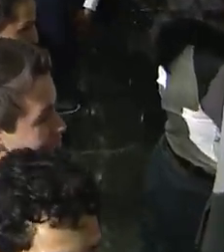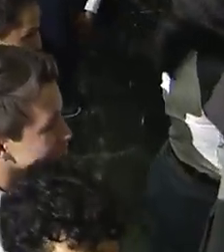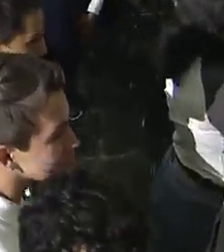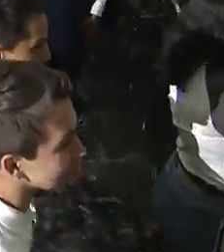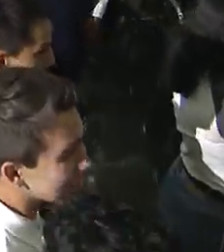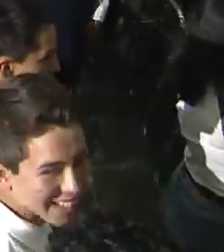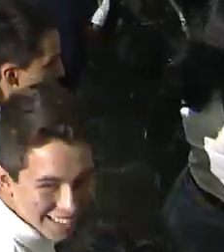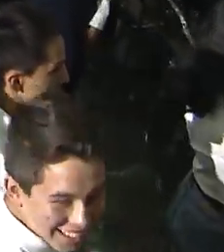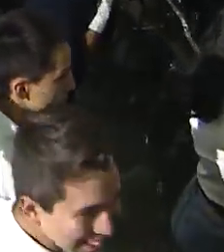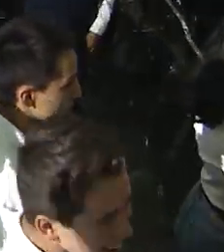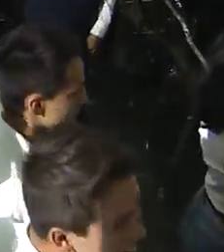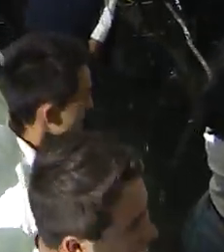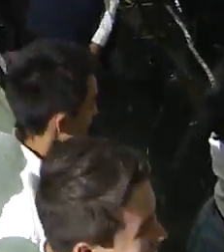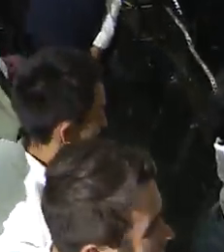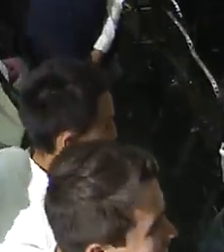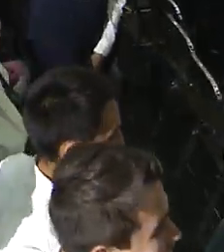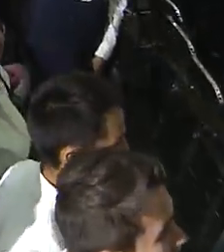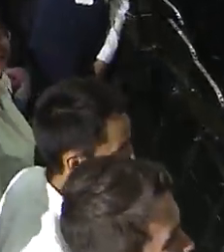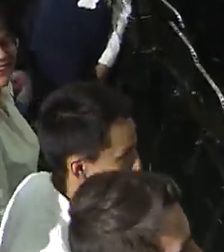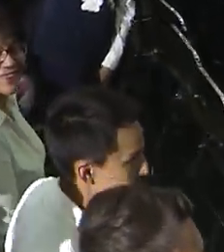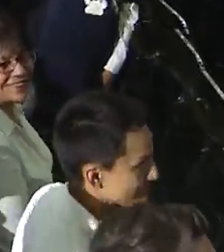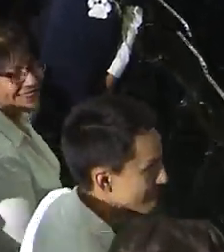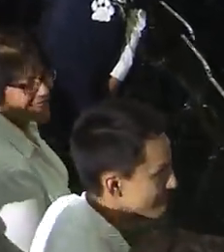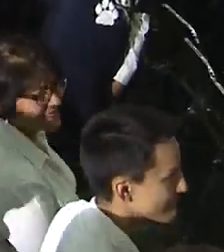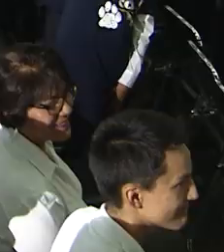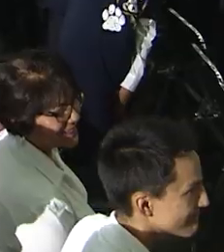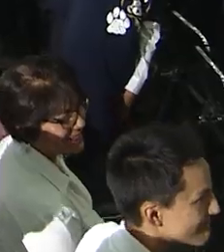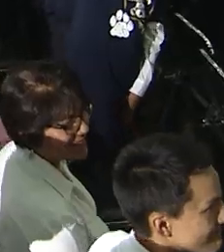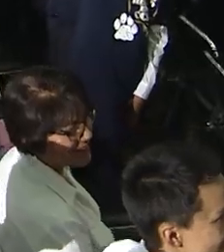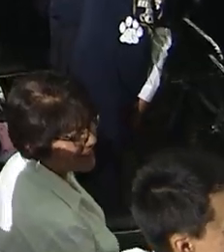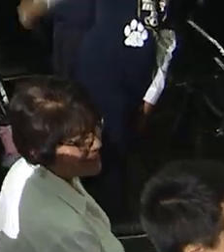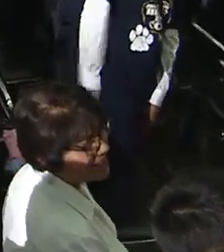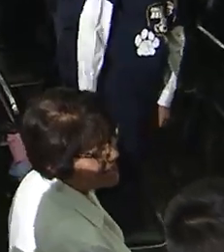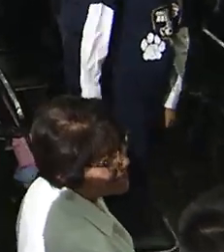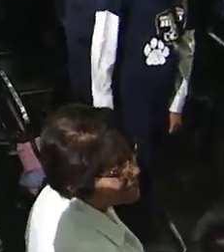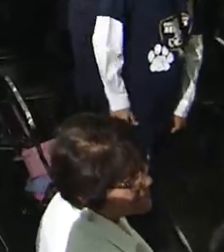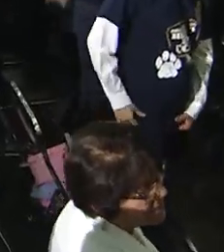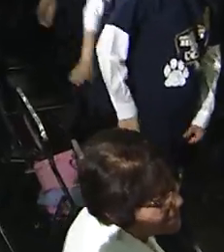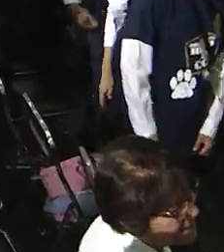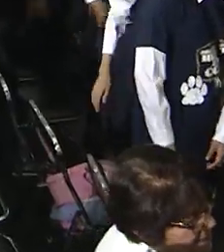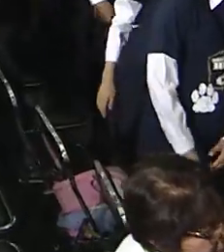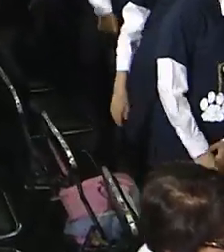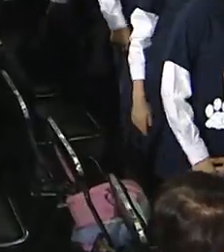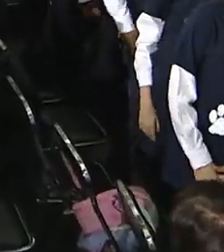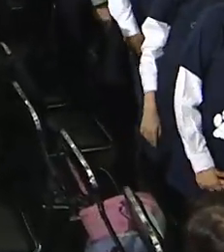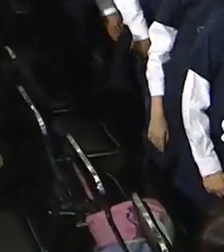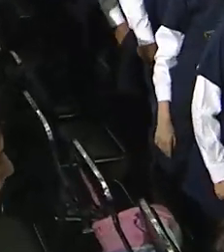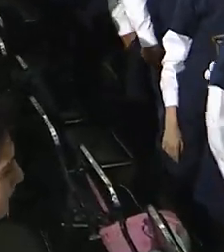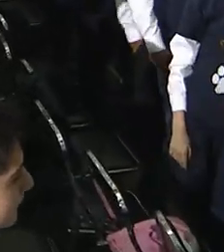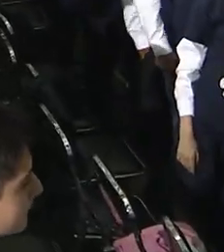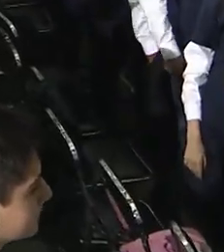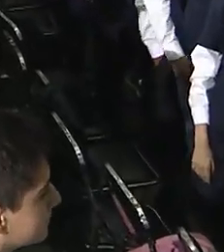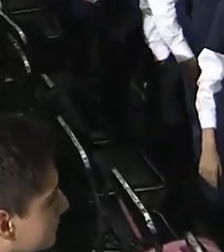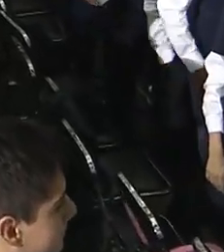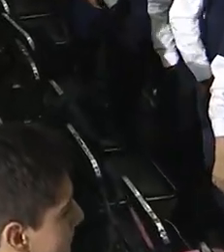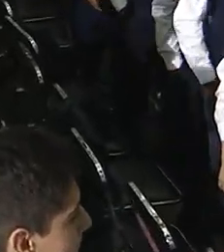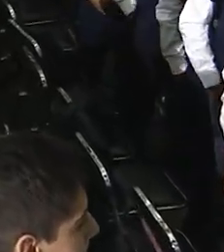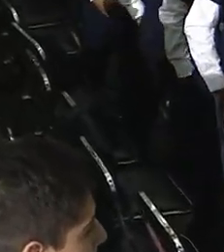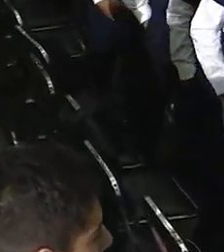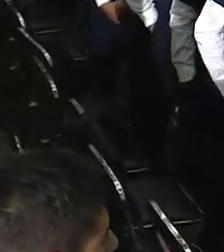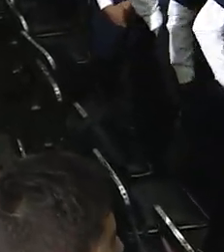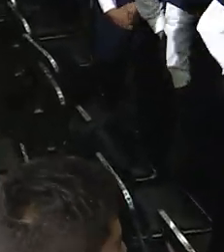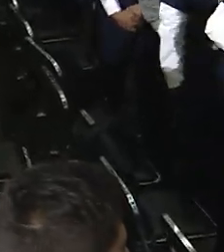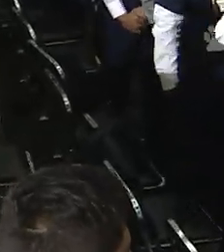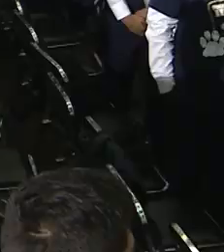representativas de la comunidad universitaria está dividido en prácticamente dos lugares por un lado el presidio - están